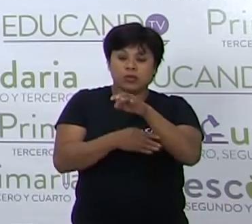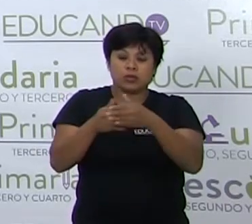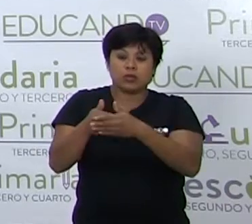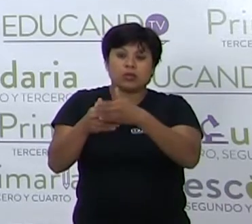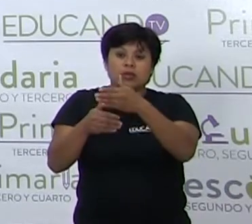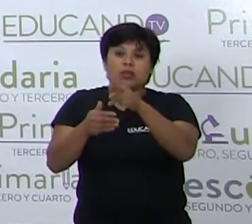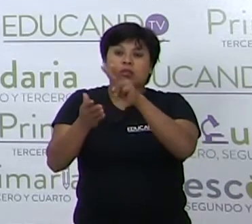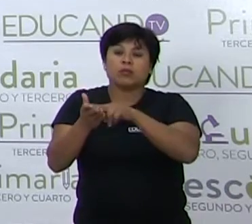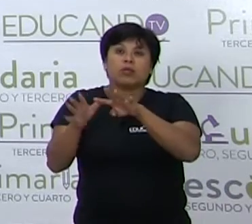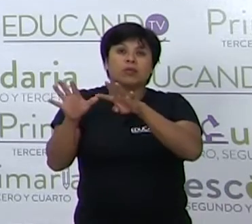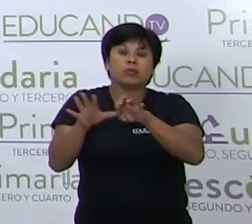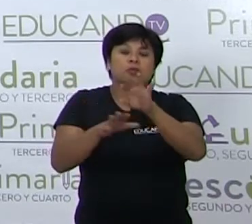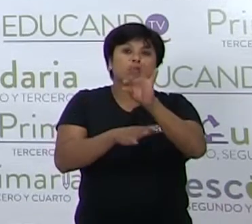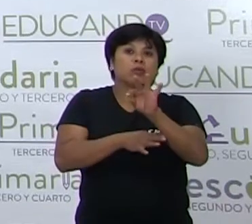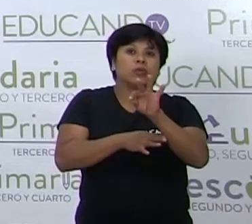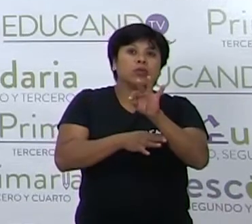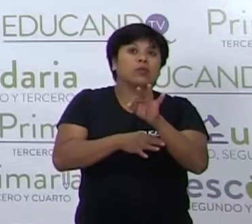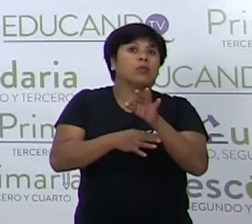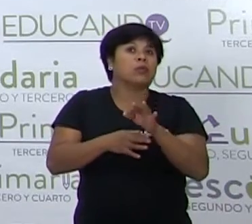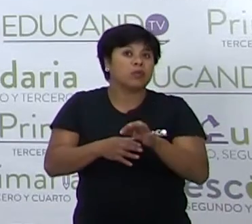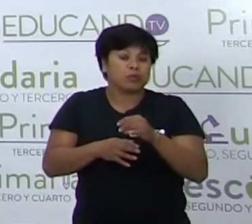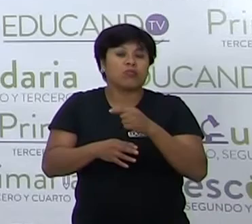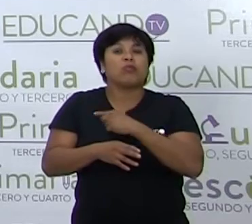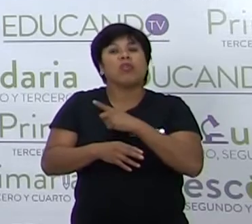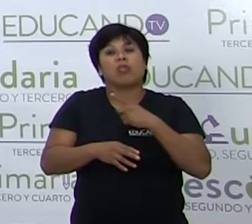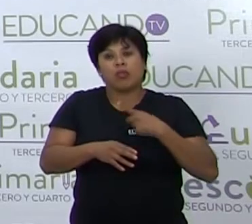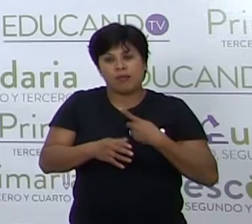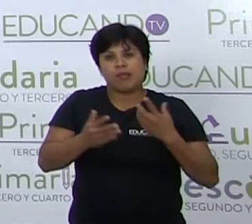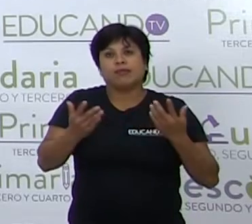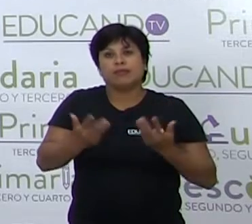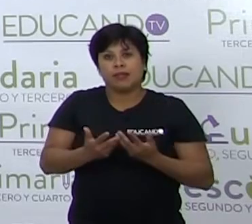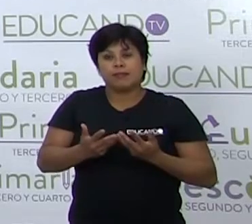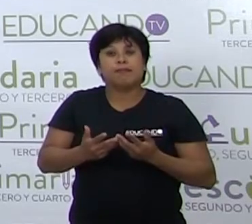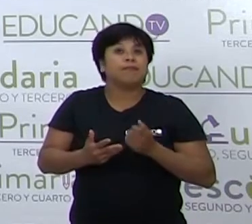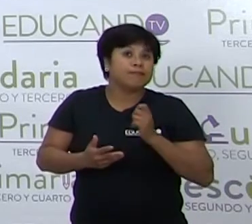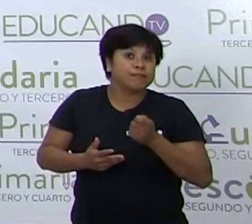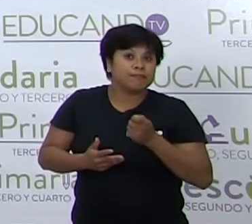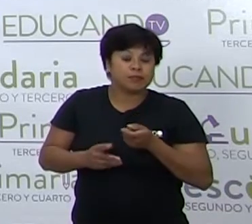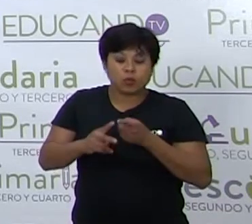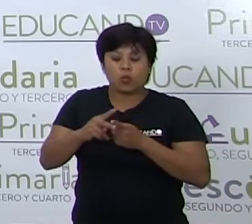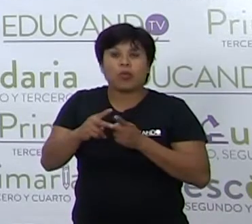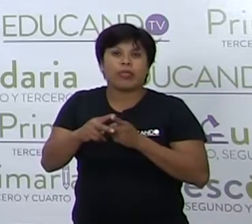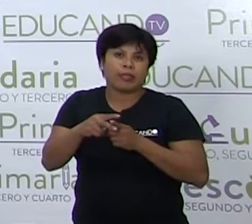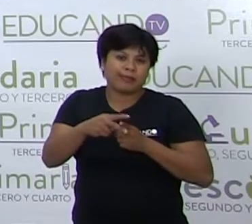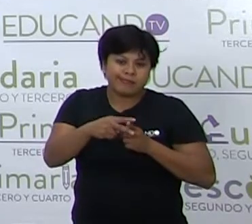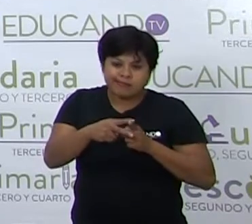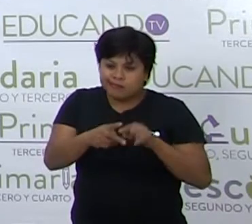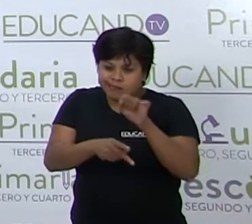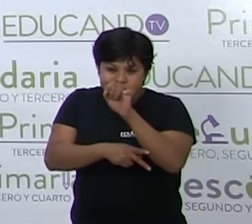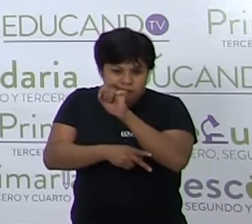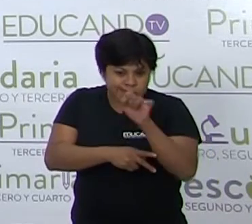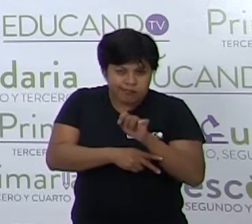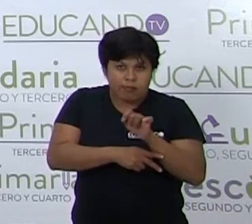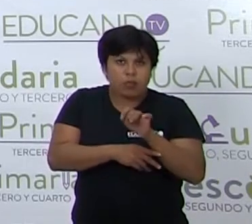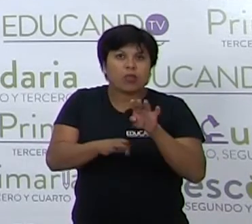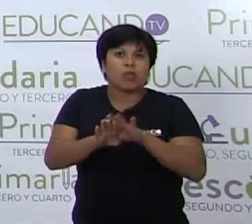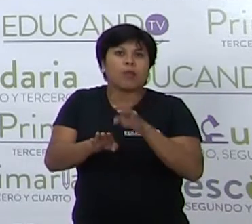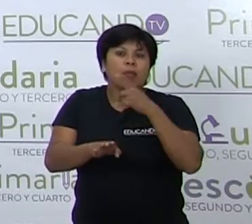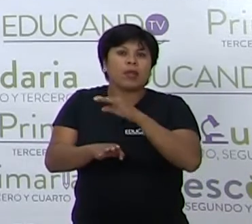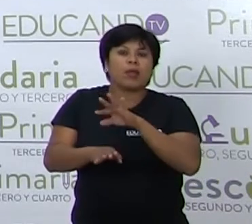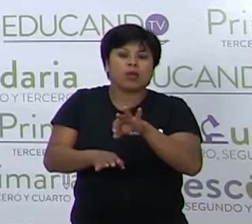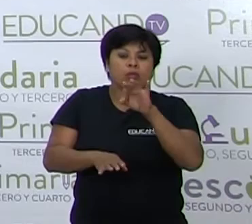al 2940, forzosamente tengo que hacer una cuenta. ¿Qué tengo que hacer para encontrar una